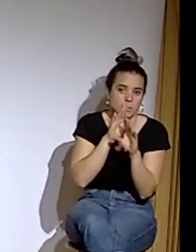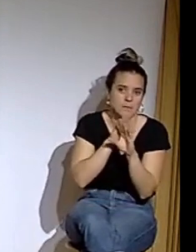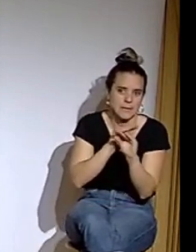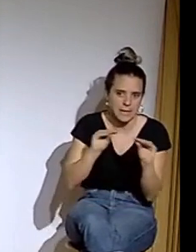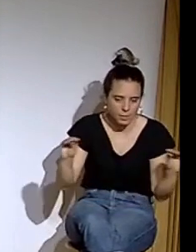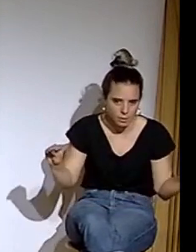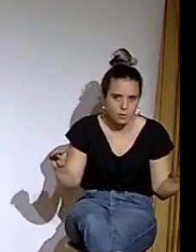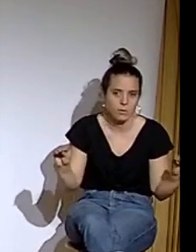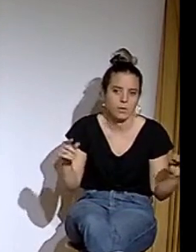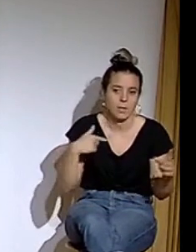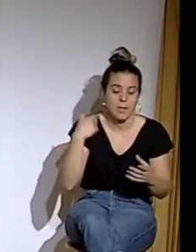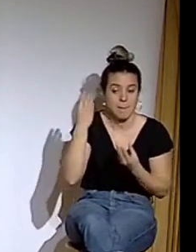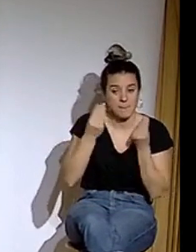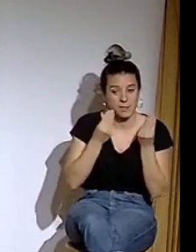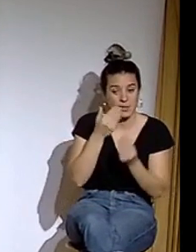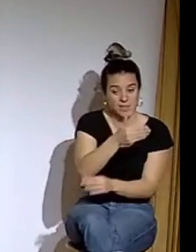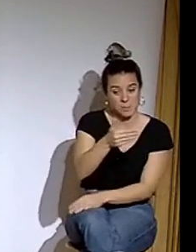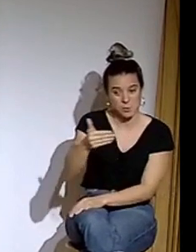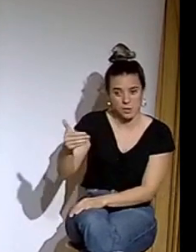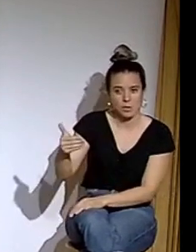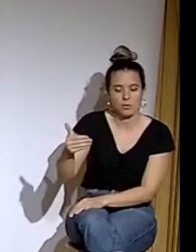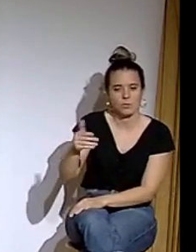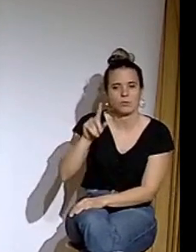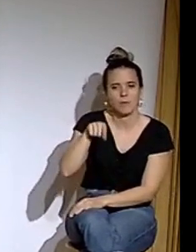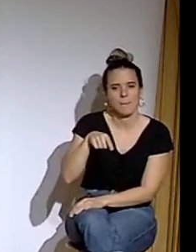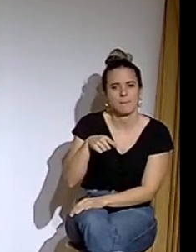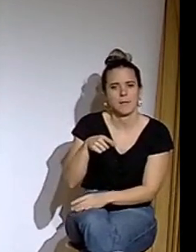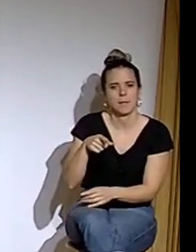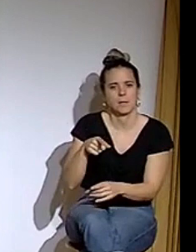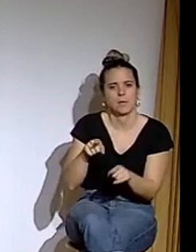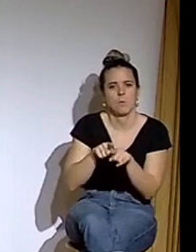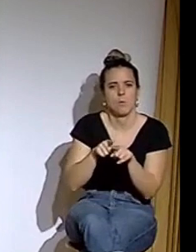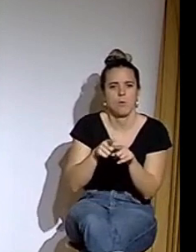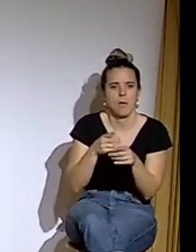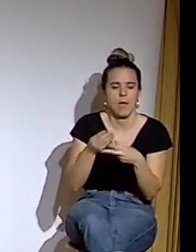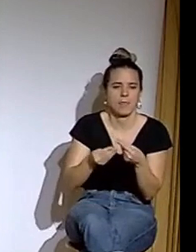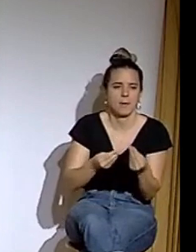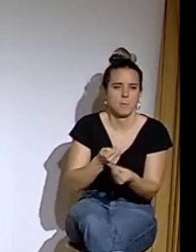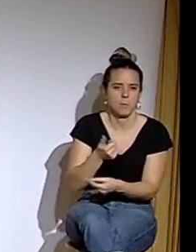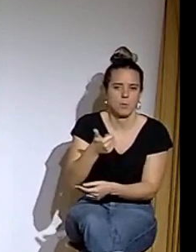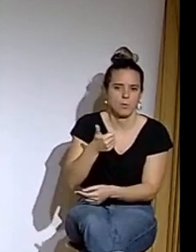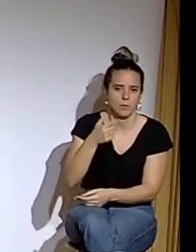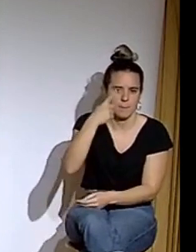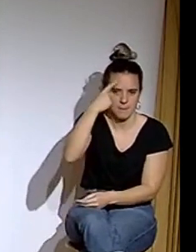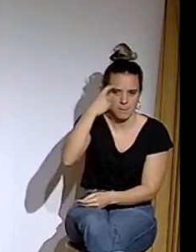esta también es bueno hacer un pequeño apunte de memoria histórica